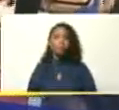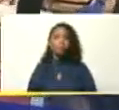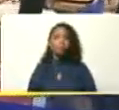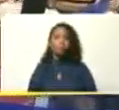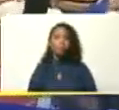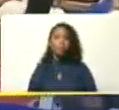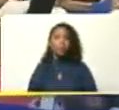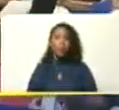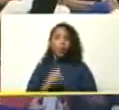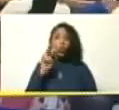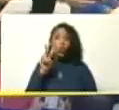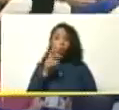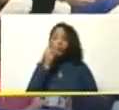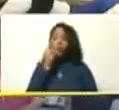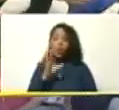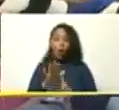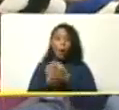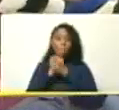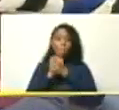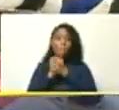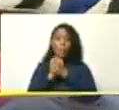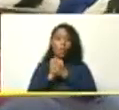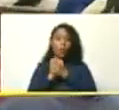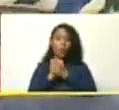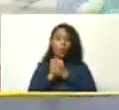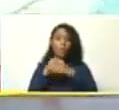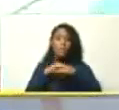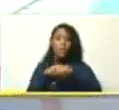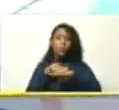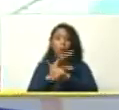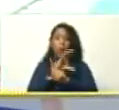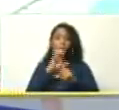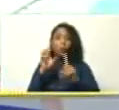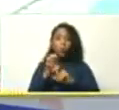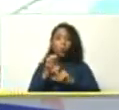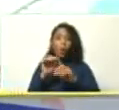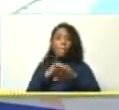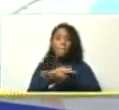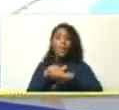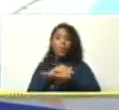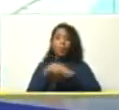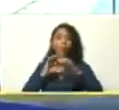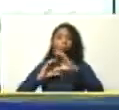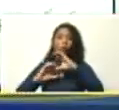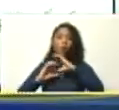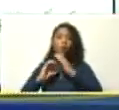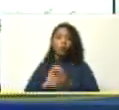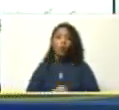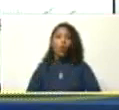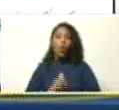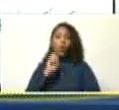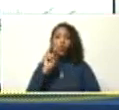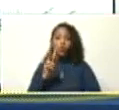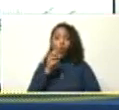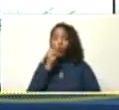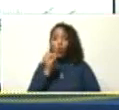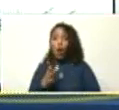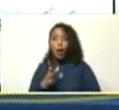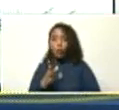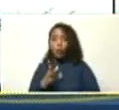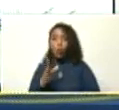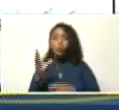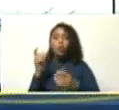Dos buenos compañeros, Ernesto Villegas, Alfred Nazaret, dos buenos escritores, dos